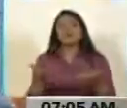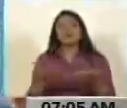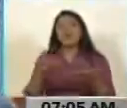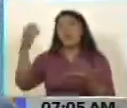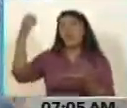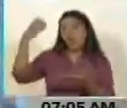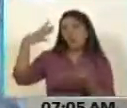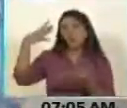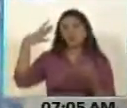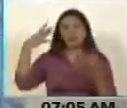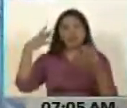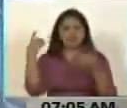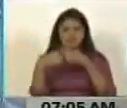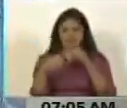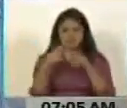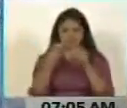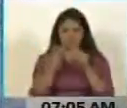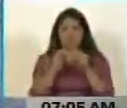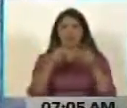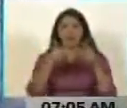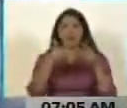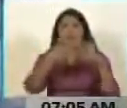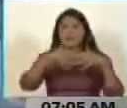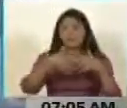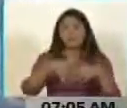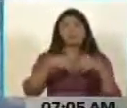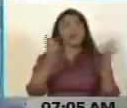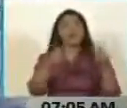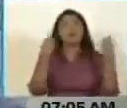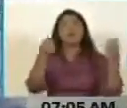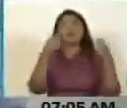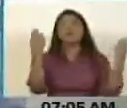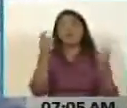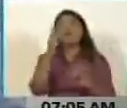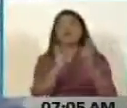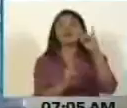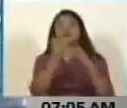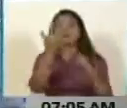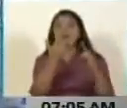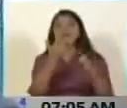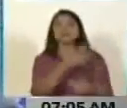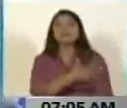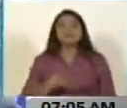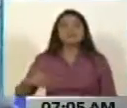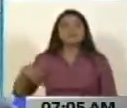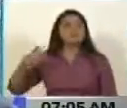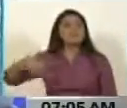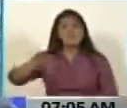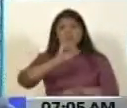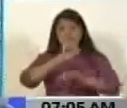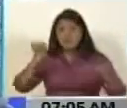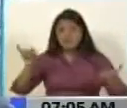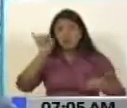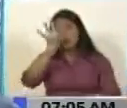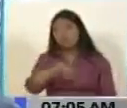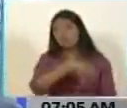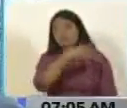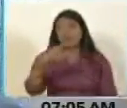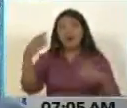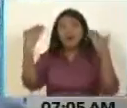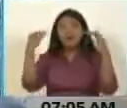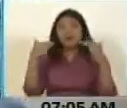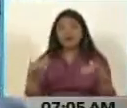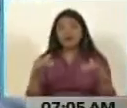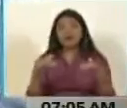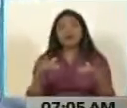etc. Están agencias de representación de artistas, festivales. Nosotros queremos tratar de cerrar la feria con un calendario de todos los festivales de música que se